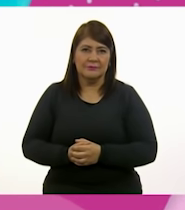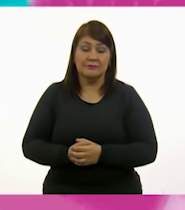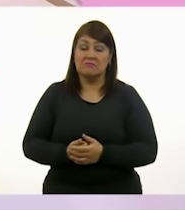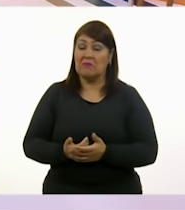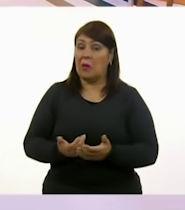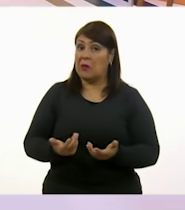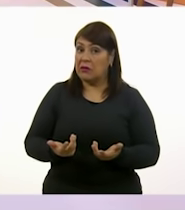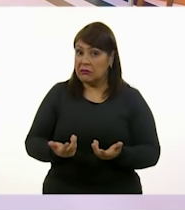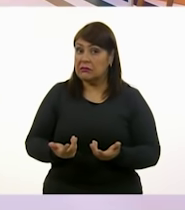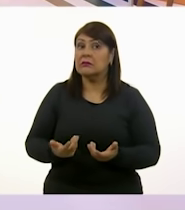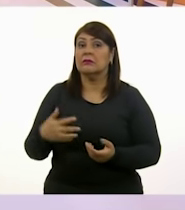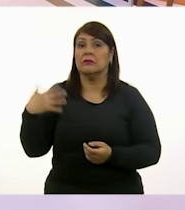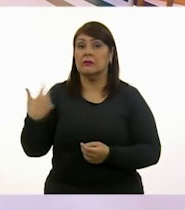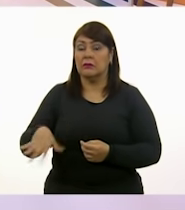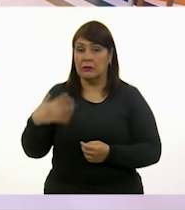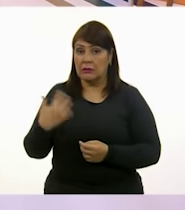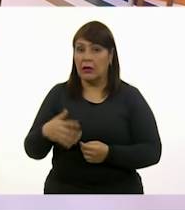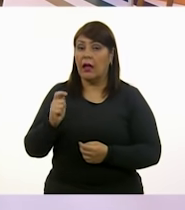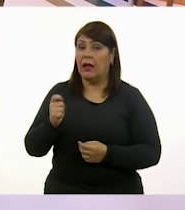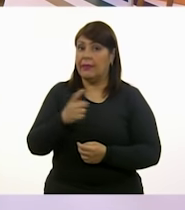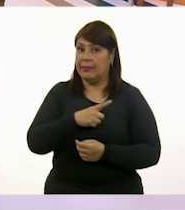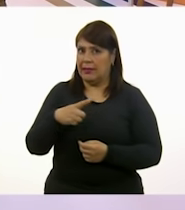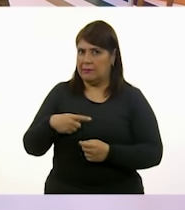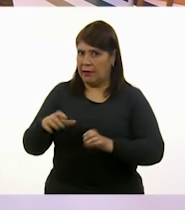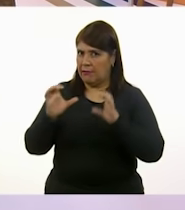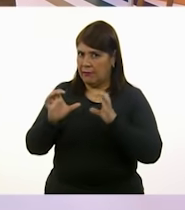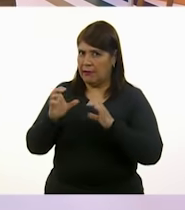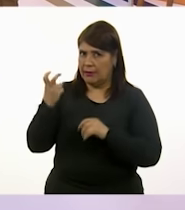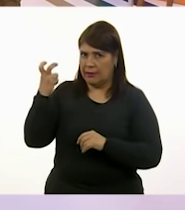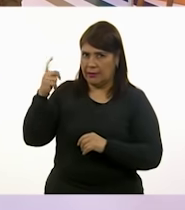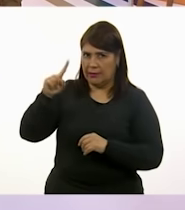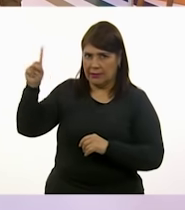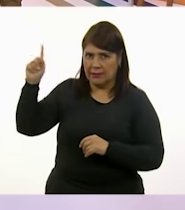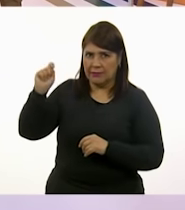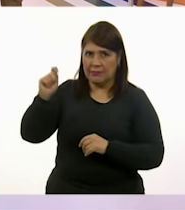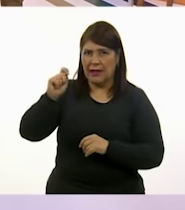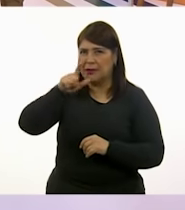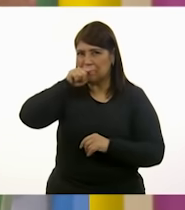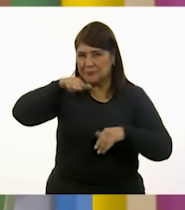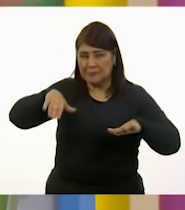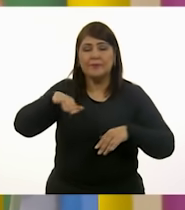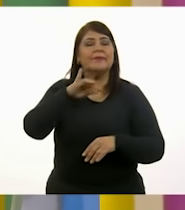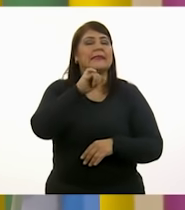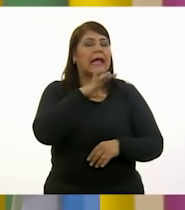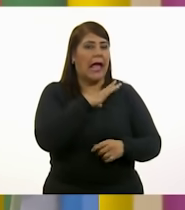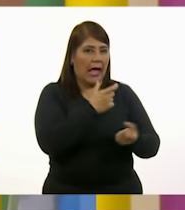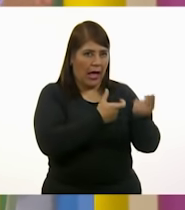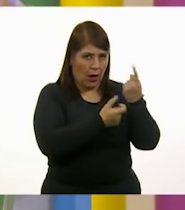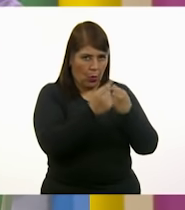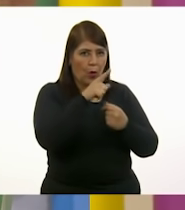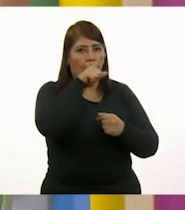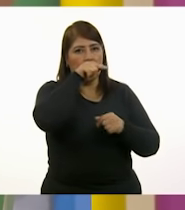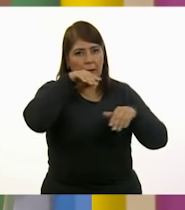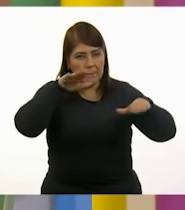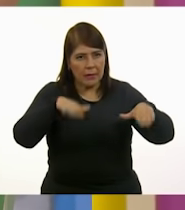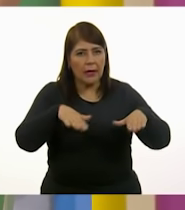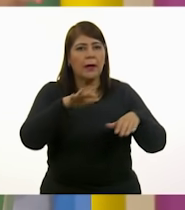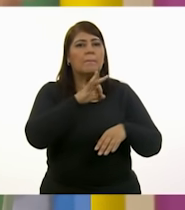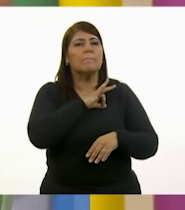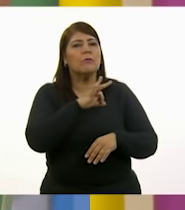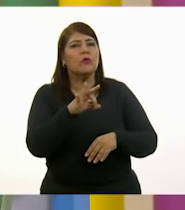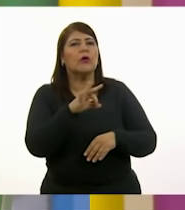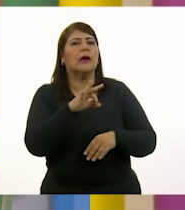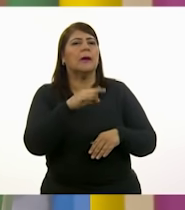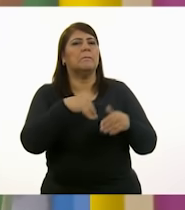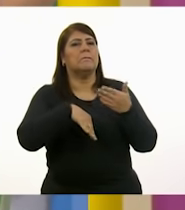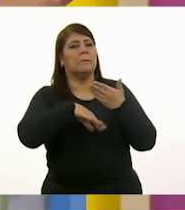¡Órale, profe Dani! Suena que tenemos que tener mucho cuidado con ellos Así es, hay aves que nos pueden causar algún